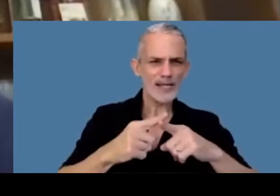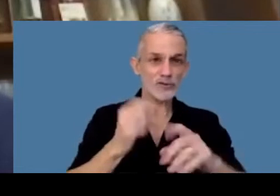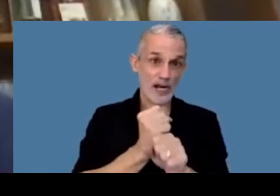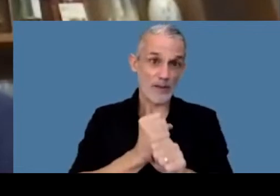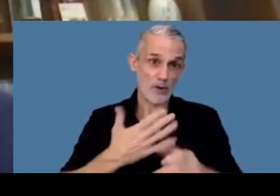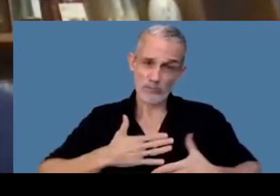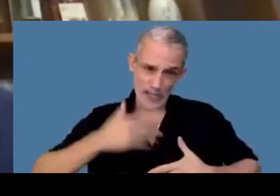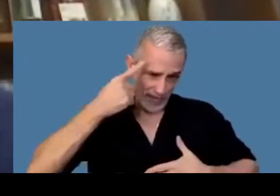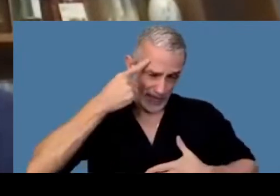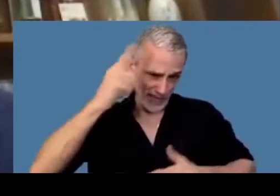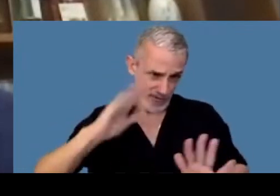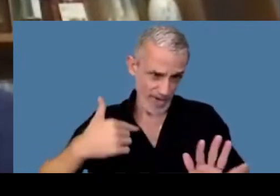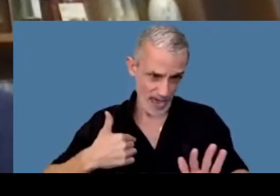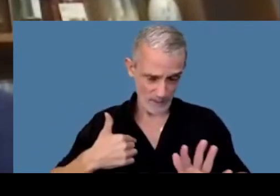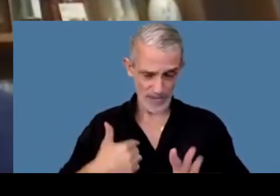concepción.